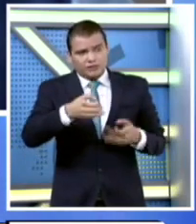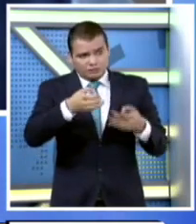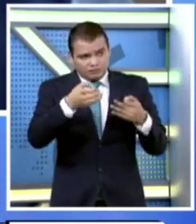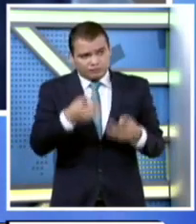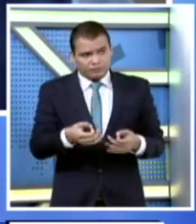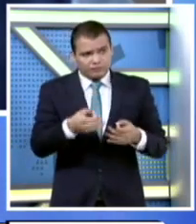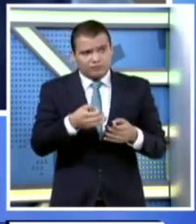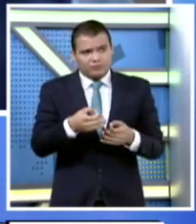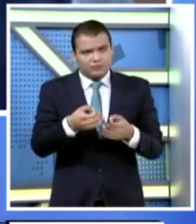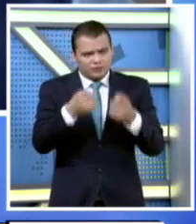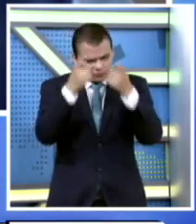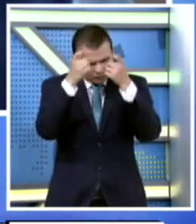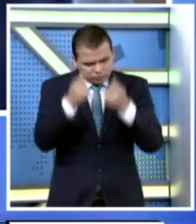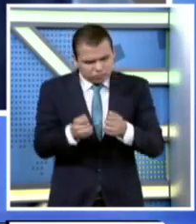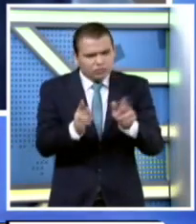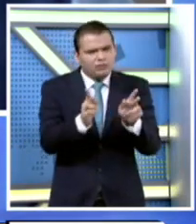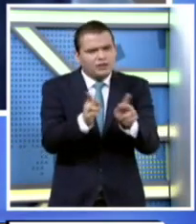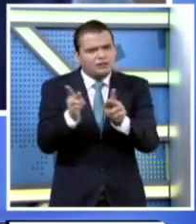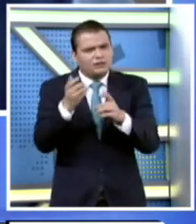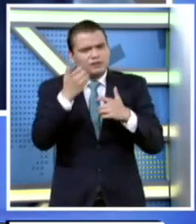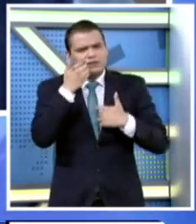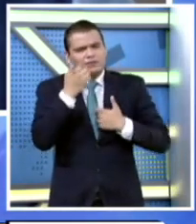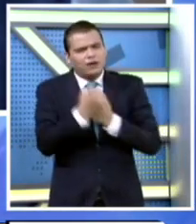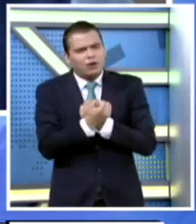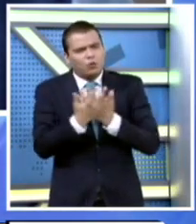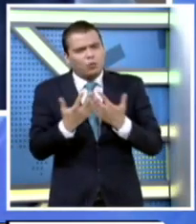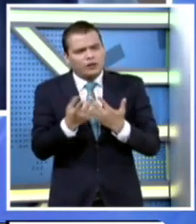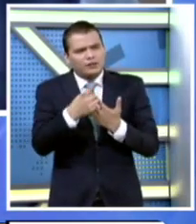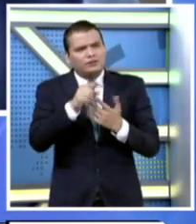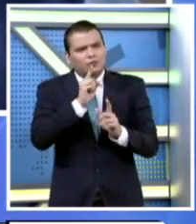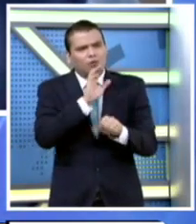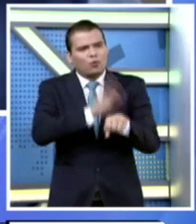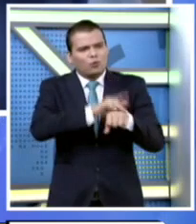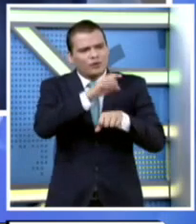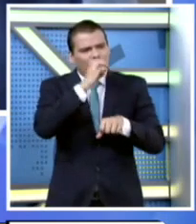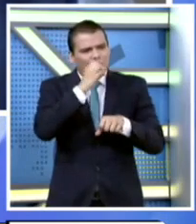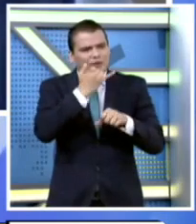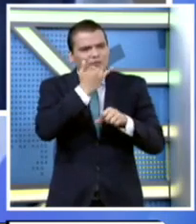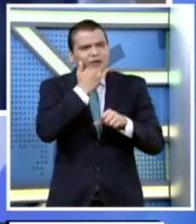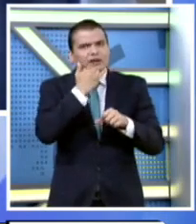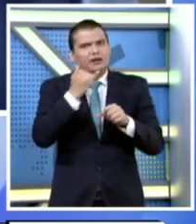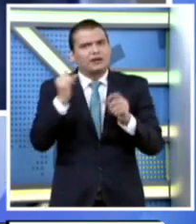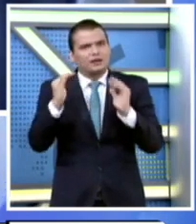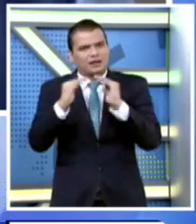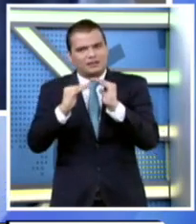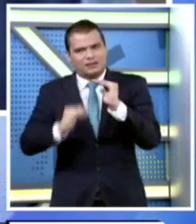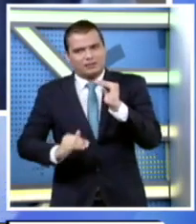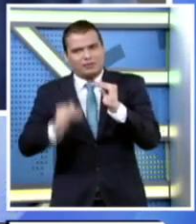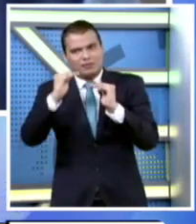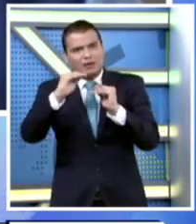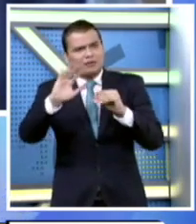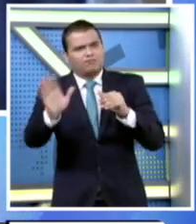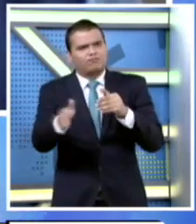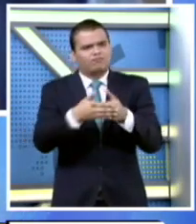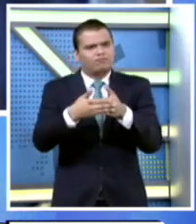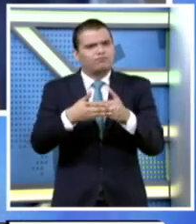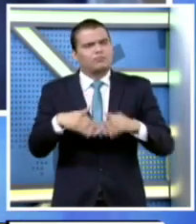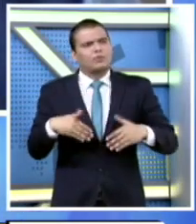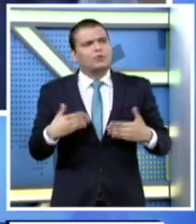cuántas personas resultaron afectadas o tuvieron relación con esta persona? ¿La unidad donde vivía este hombre será sellada? ¿Qué va a